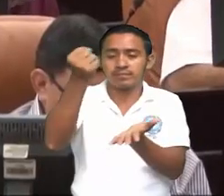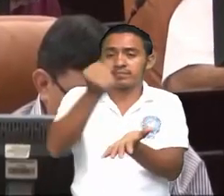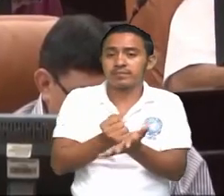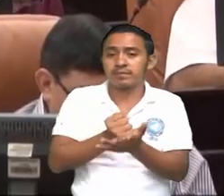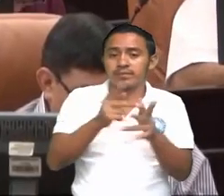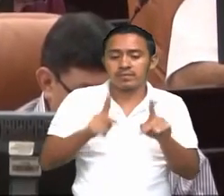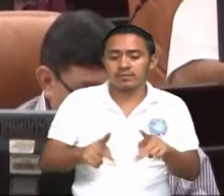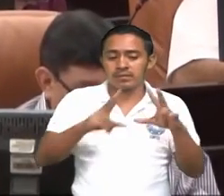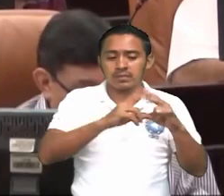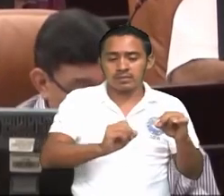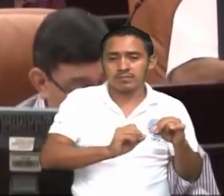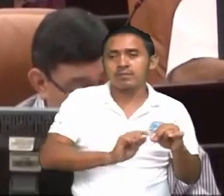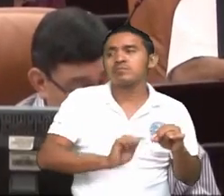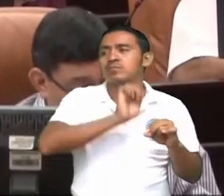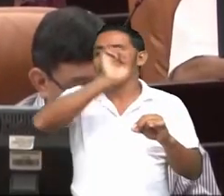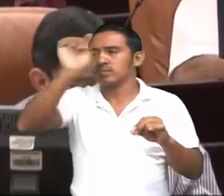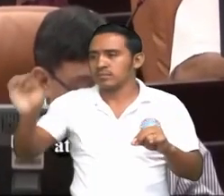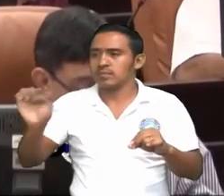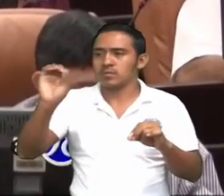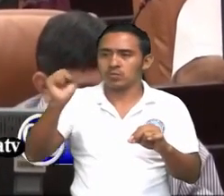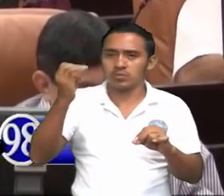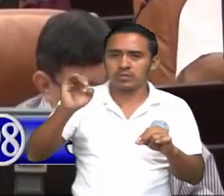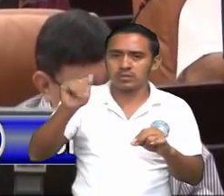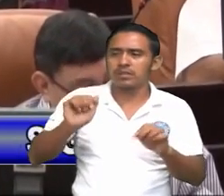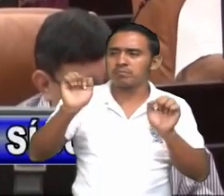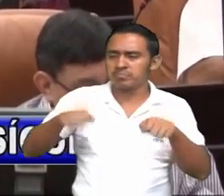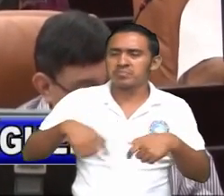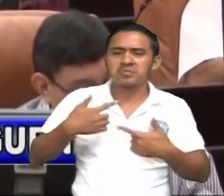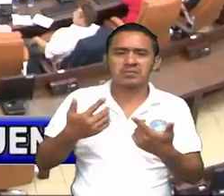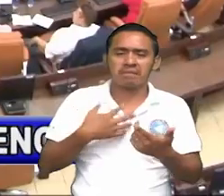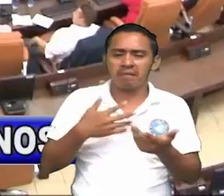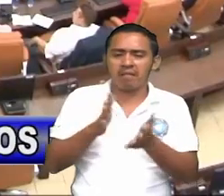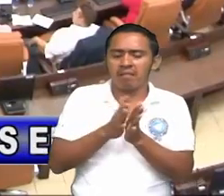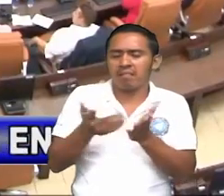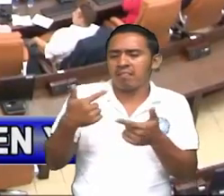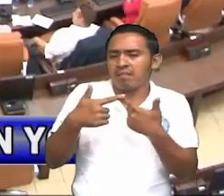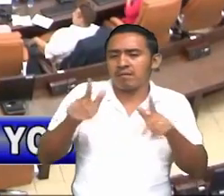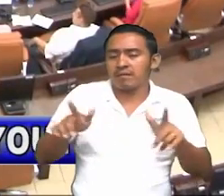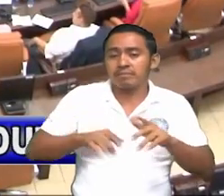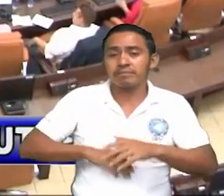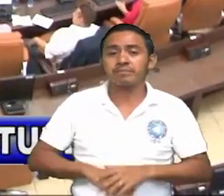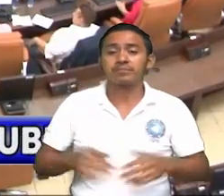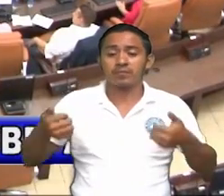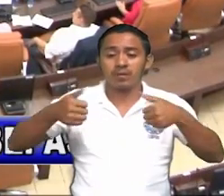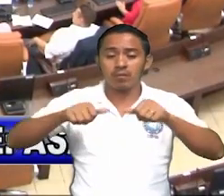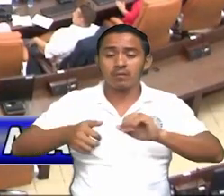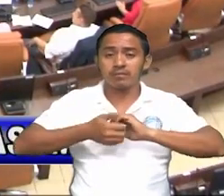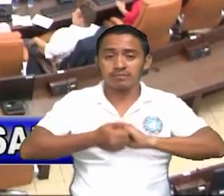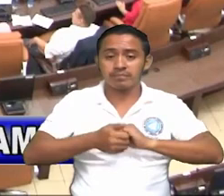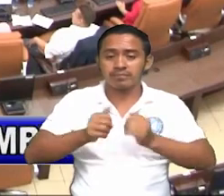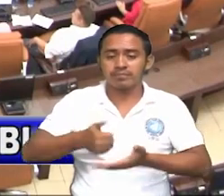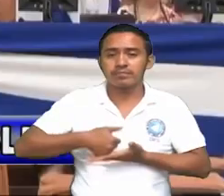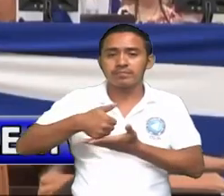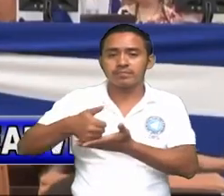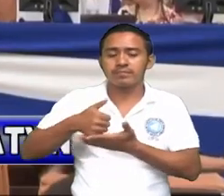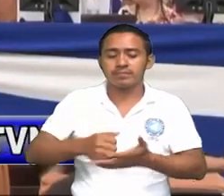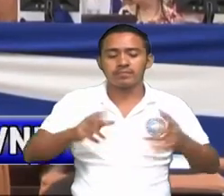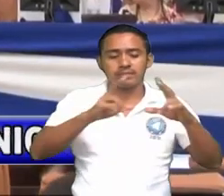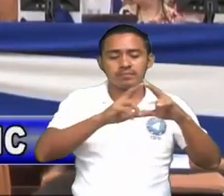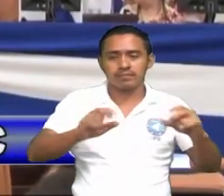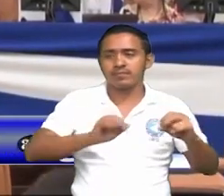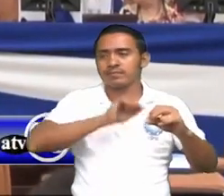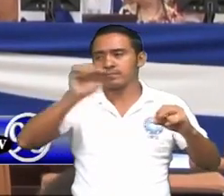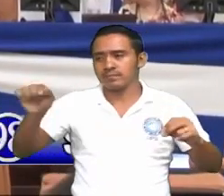de Nicaragua y Osetia del Sur puedan viajar sin este requisito. La aprobación de este acuerdo de amistad y cooperación entre nuestro país y